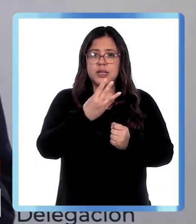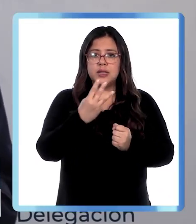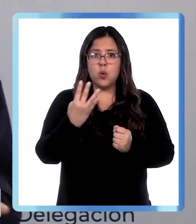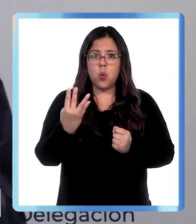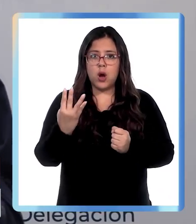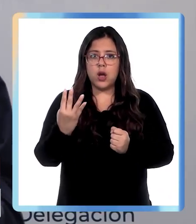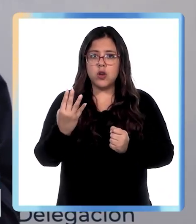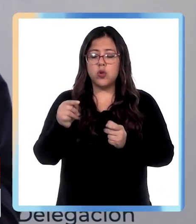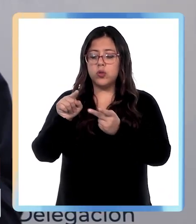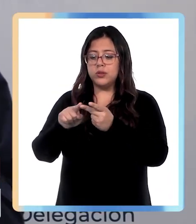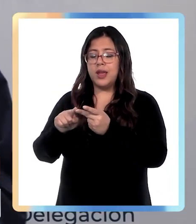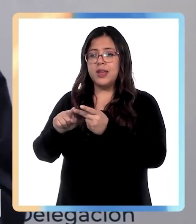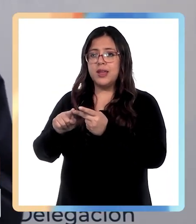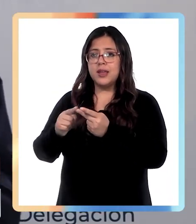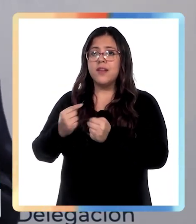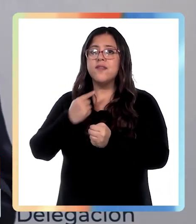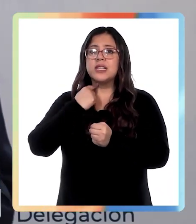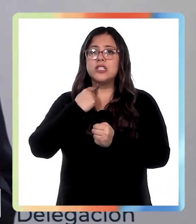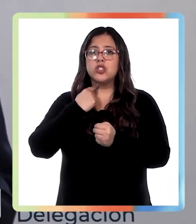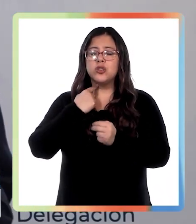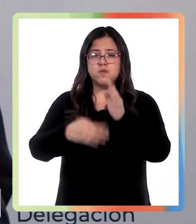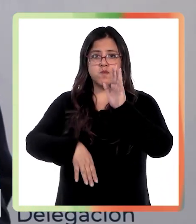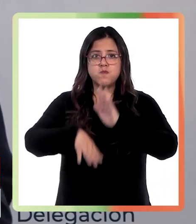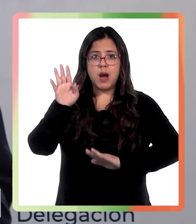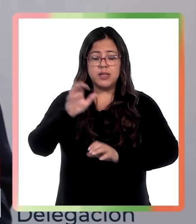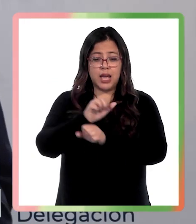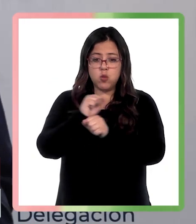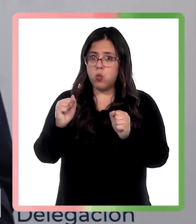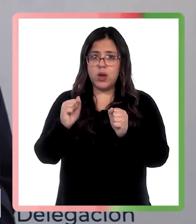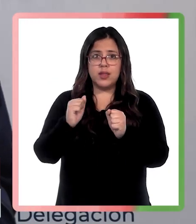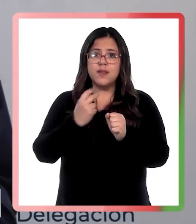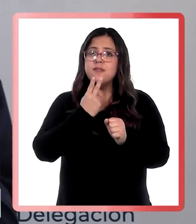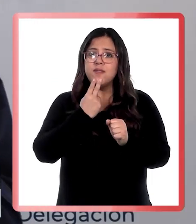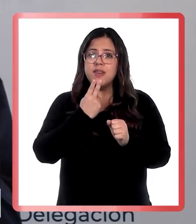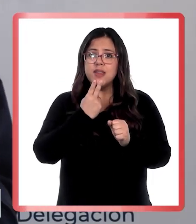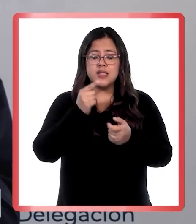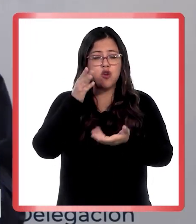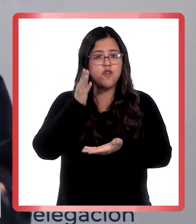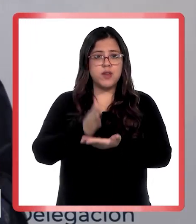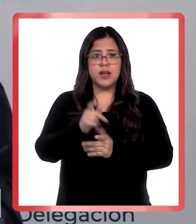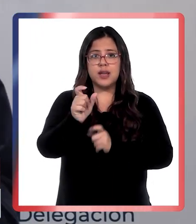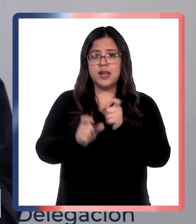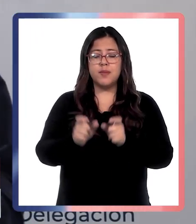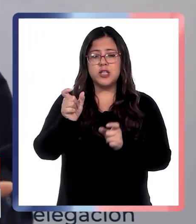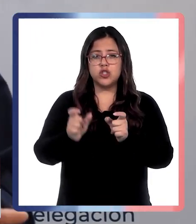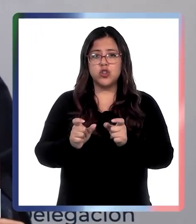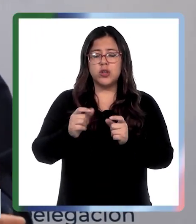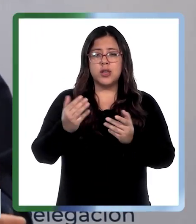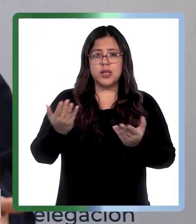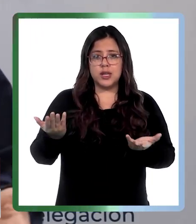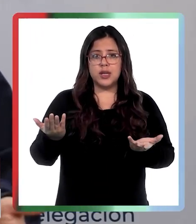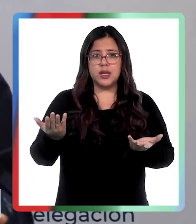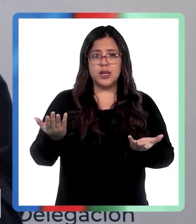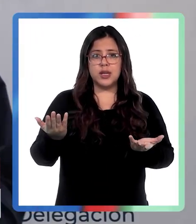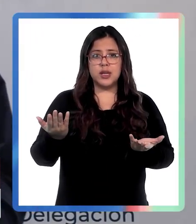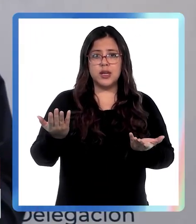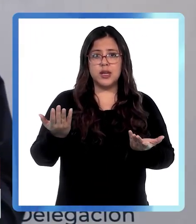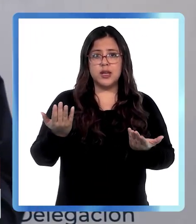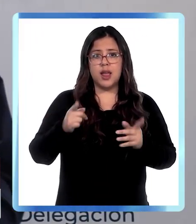se totalizan 34 y con daño no habitable que han obligado a que sus